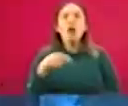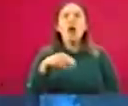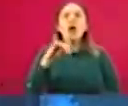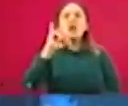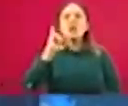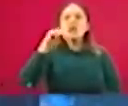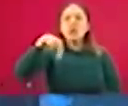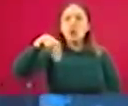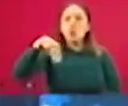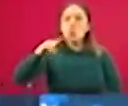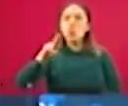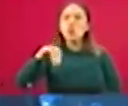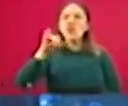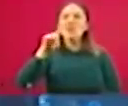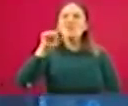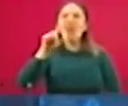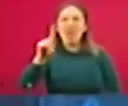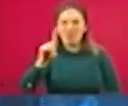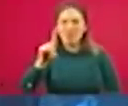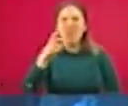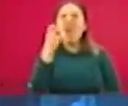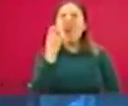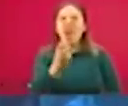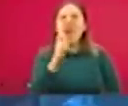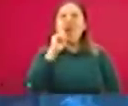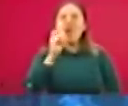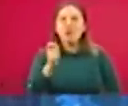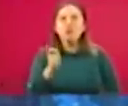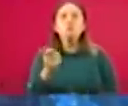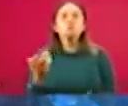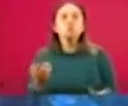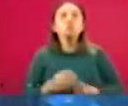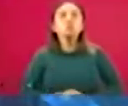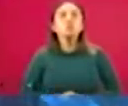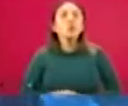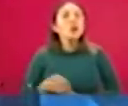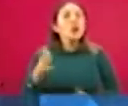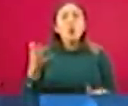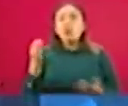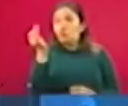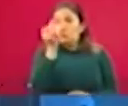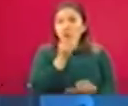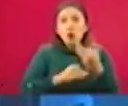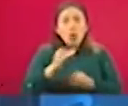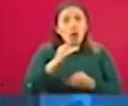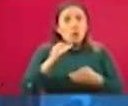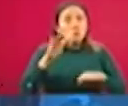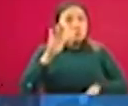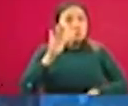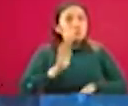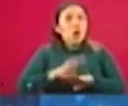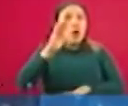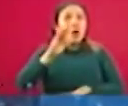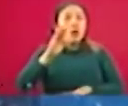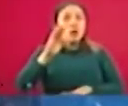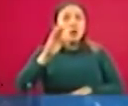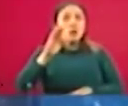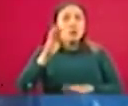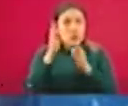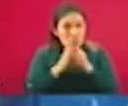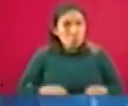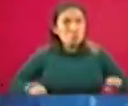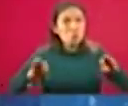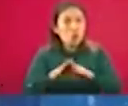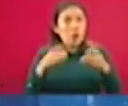tarde. Llegan las 2 de la tarde y uno ve completamente soleado, uno no debería sentir frustración porque hay incertidumbre en